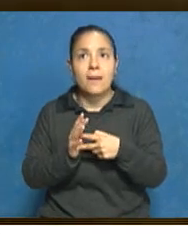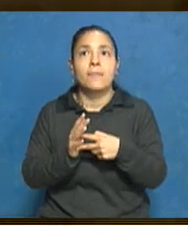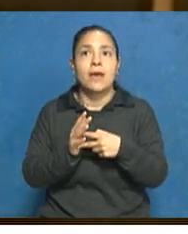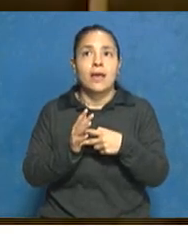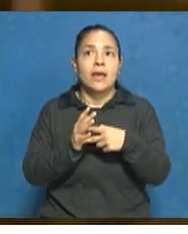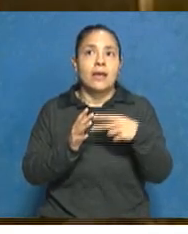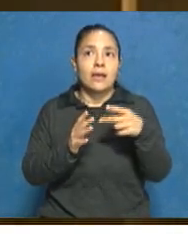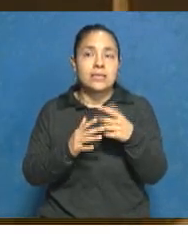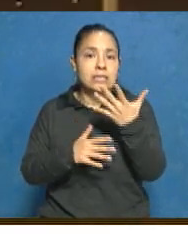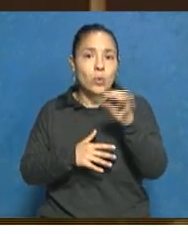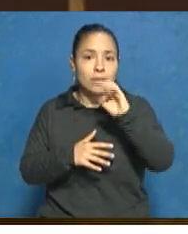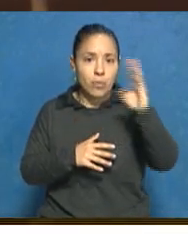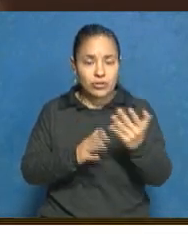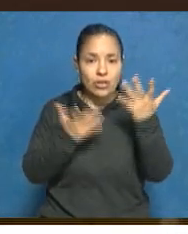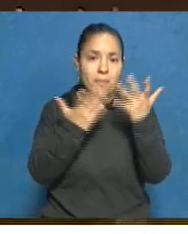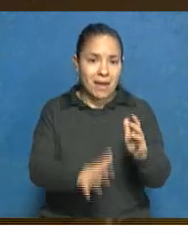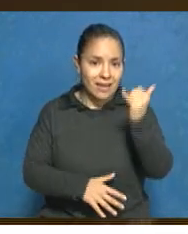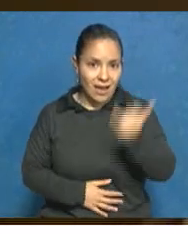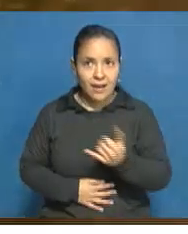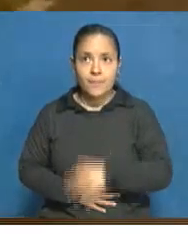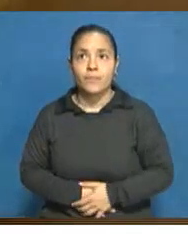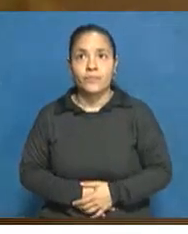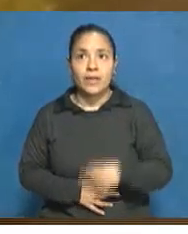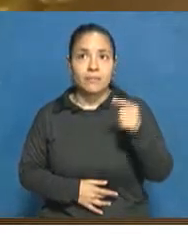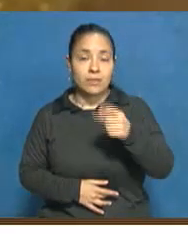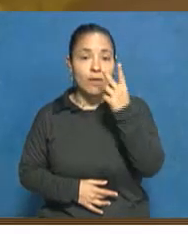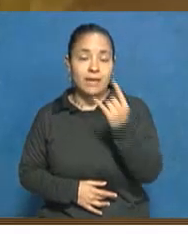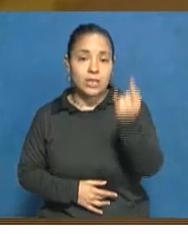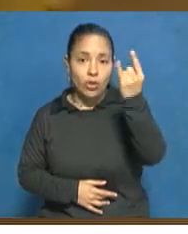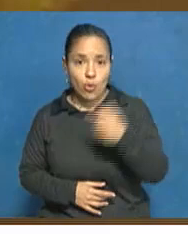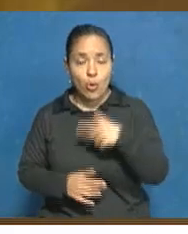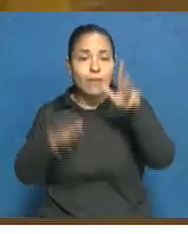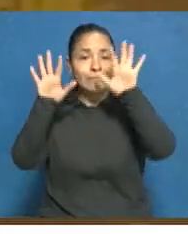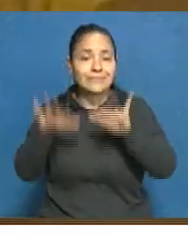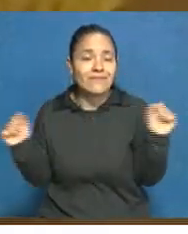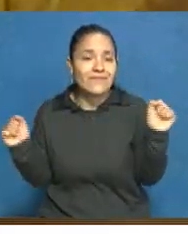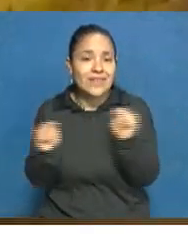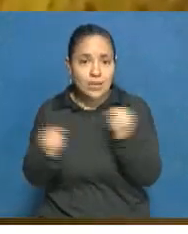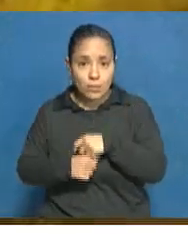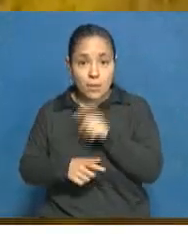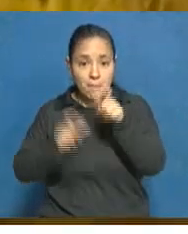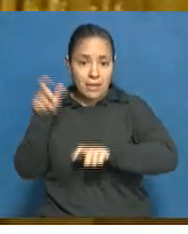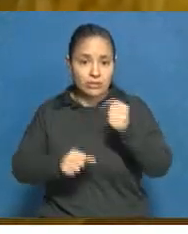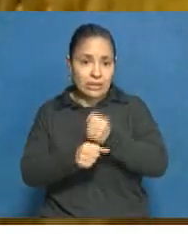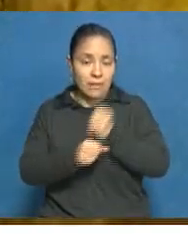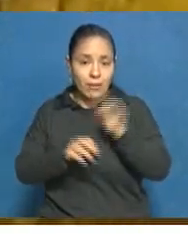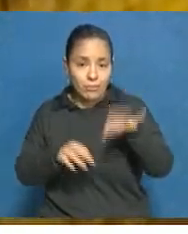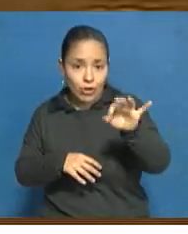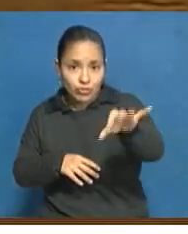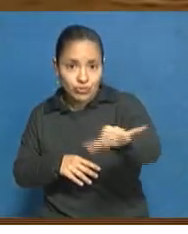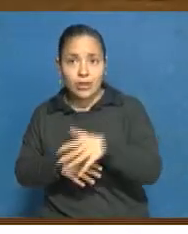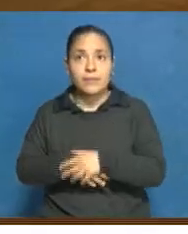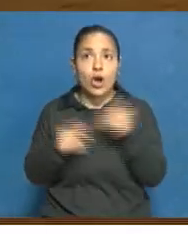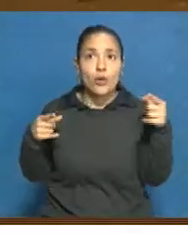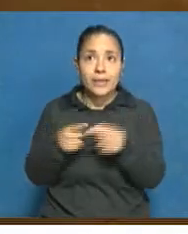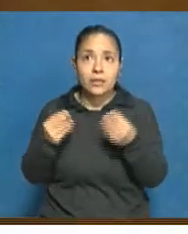este jueves tal y como estaba pronosticado y luego en el valle de uco por tal motivo los productores con el fin de evitar daños en la producción